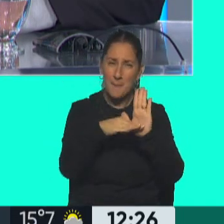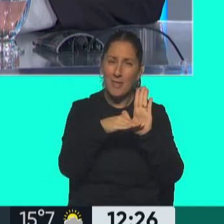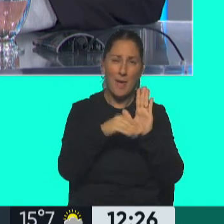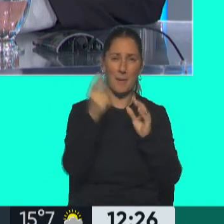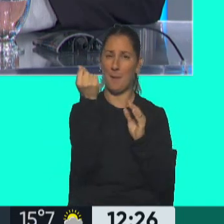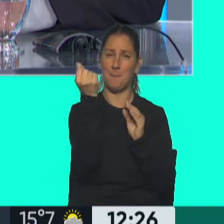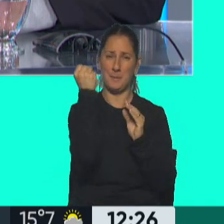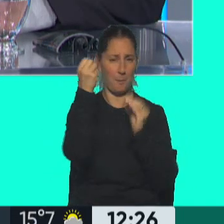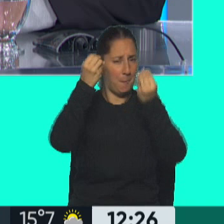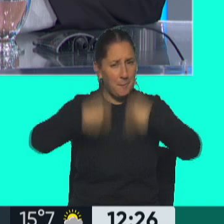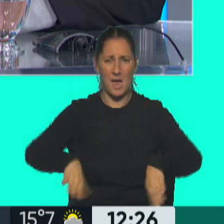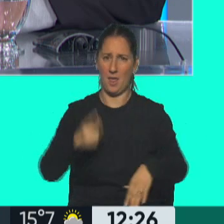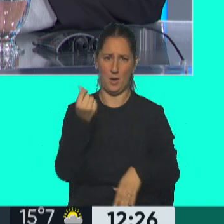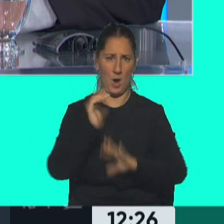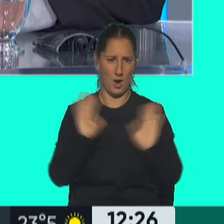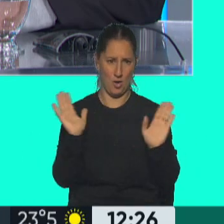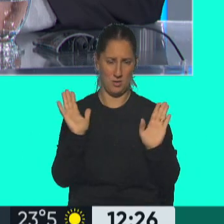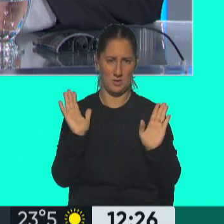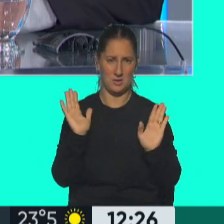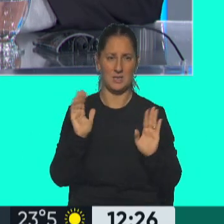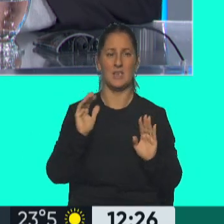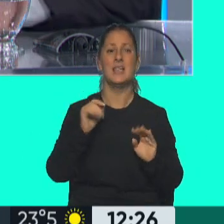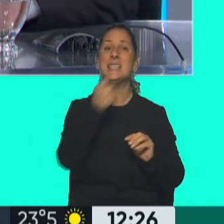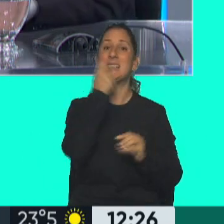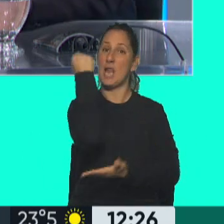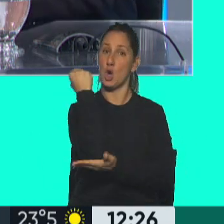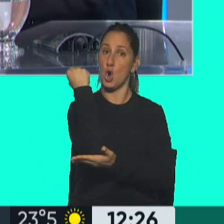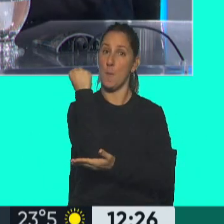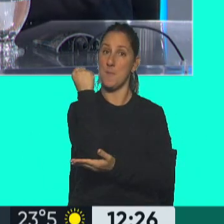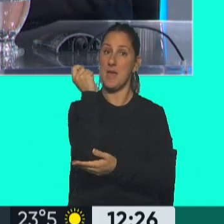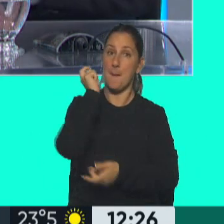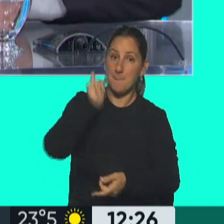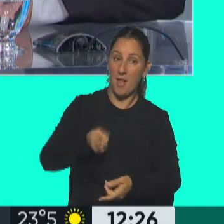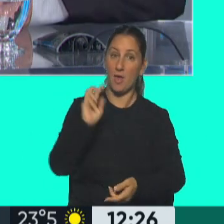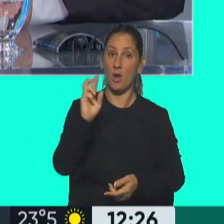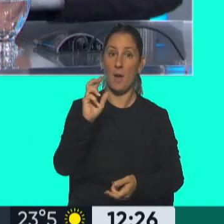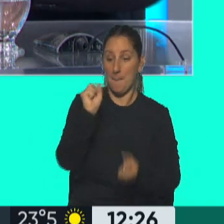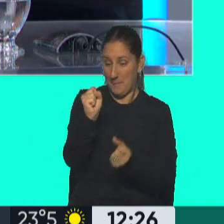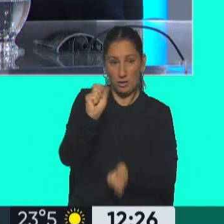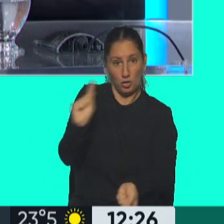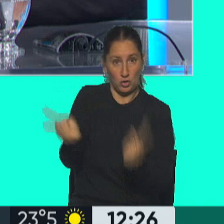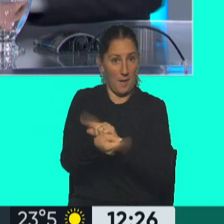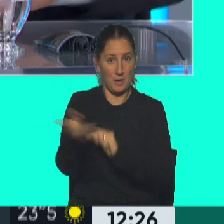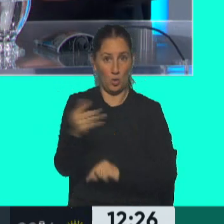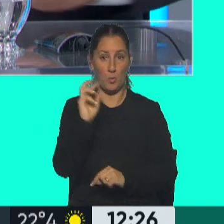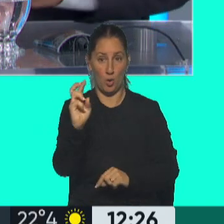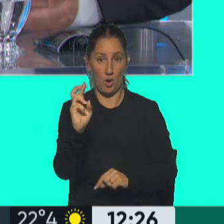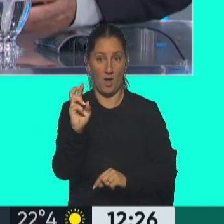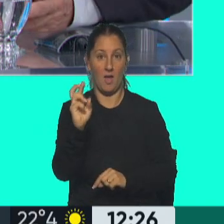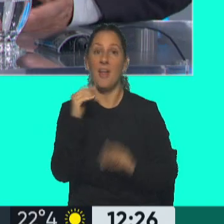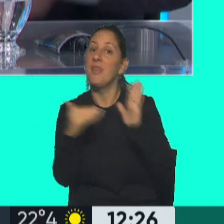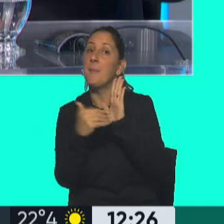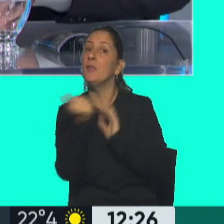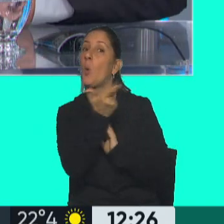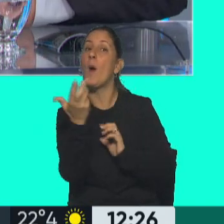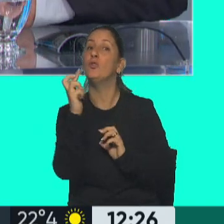mega de evaluación porque hay que recordar que si se dolariza la economía hay que cambiar todos los pesos por dólares y el valor va a ser según la cantidad